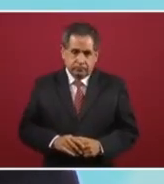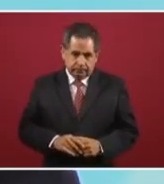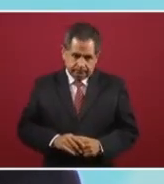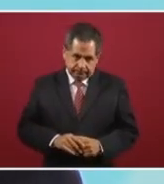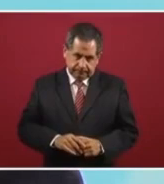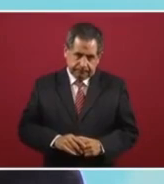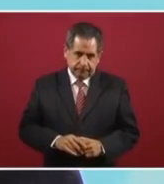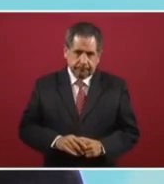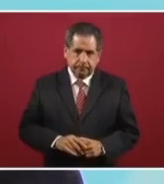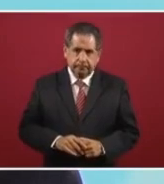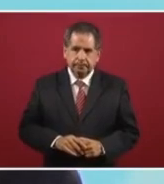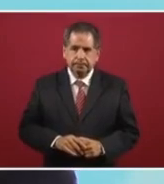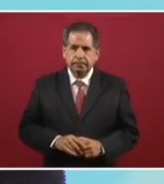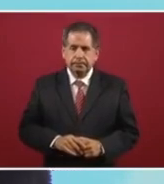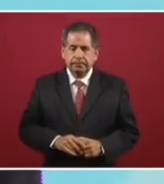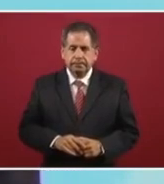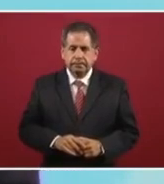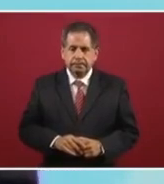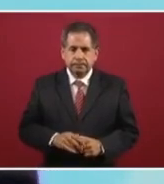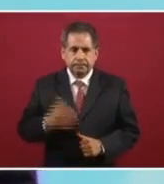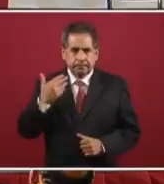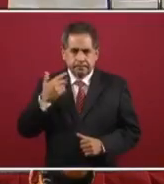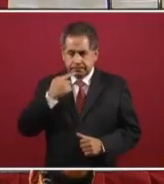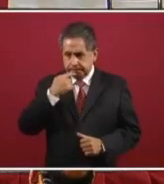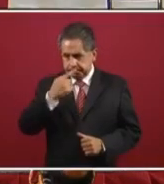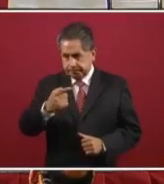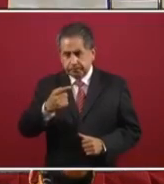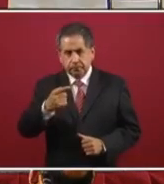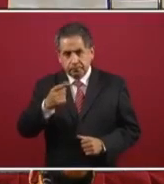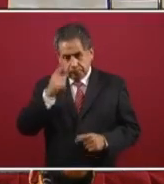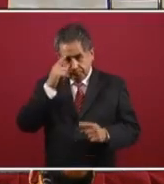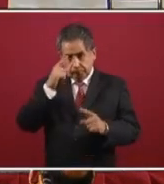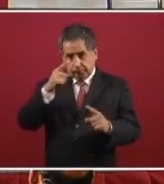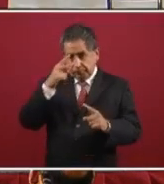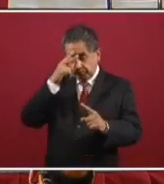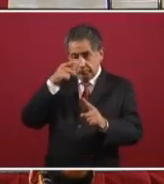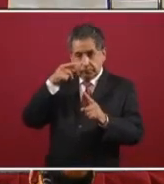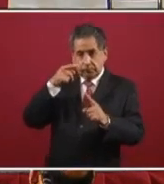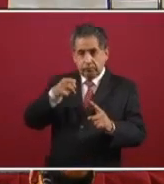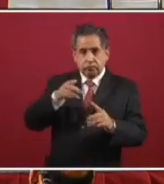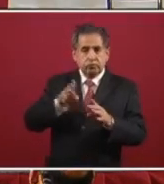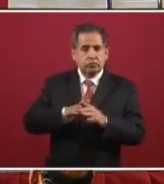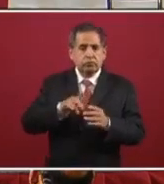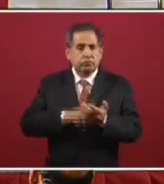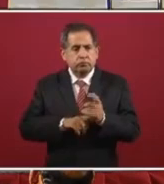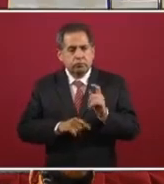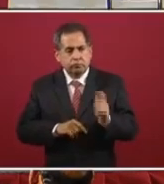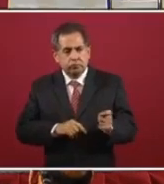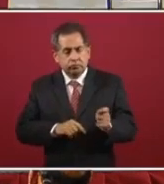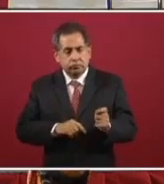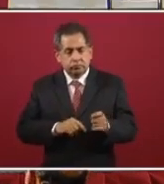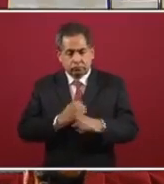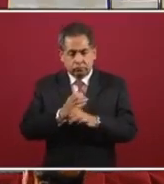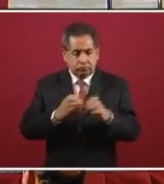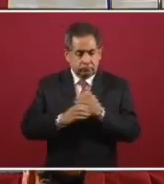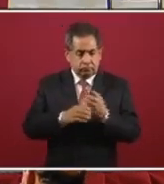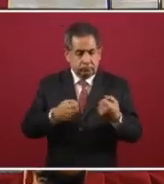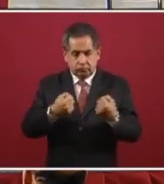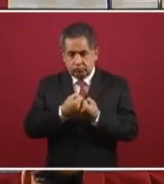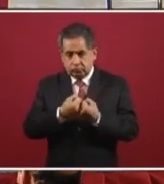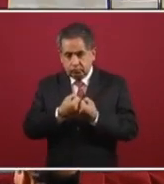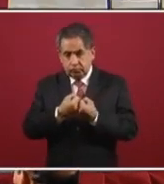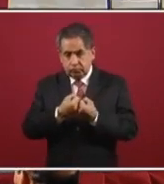migratorio. Se manifestó que el objetivo de México sería congelar el tráfico de armas en la frontera.